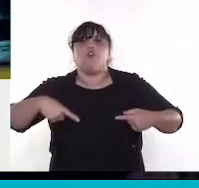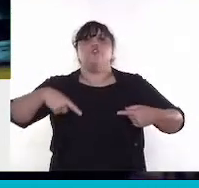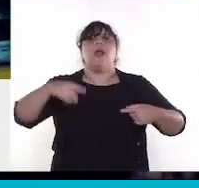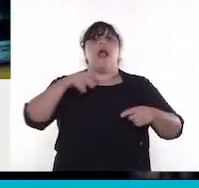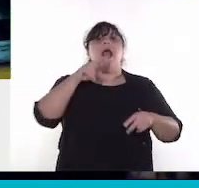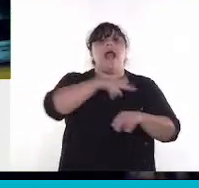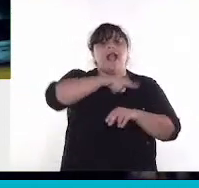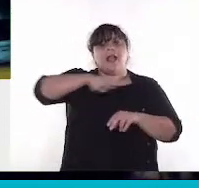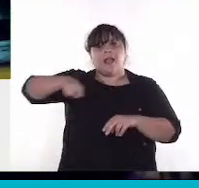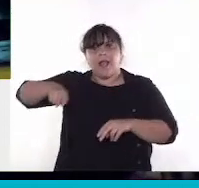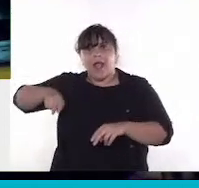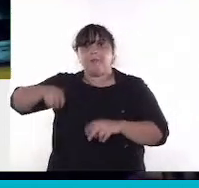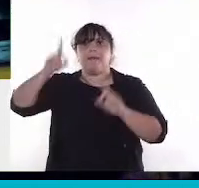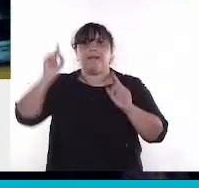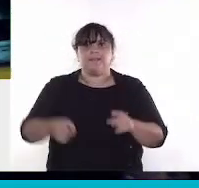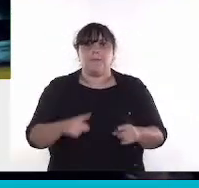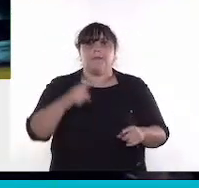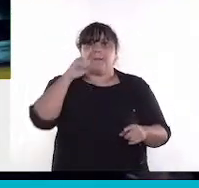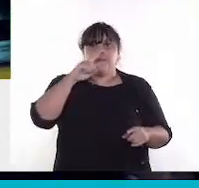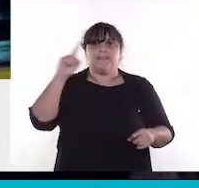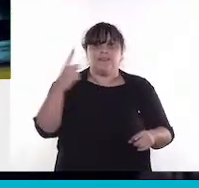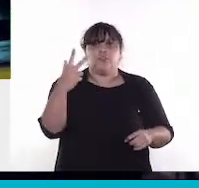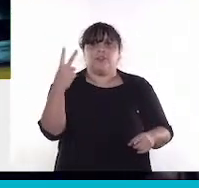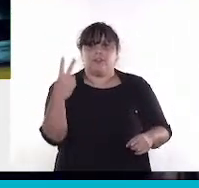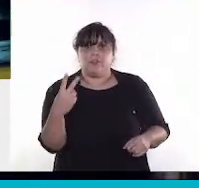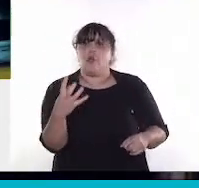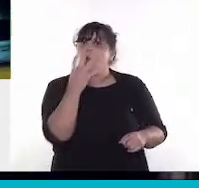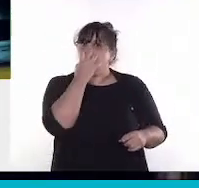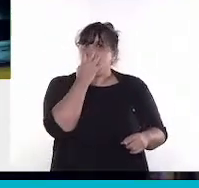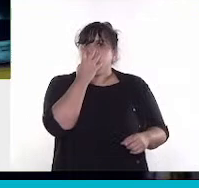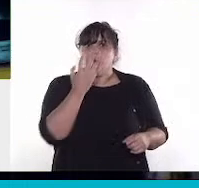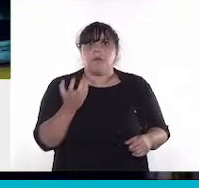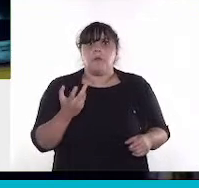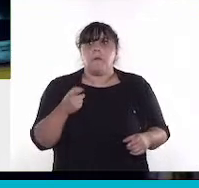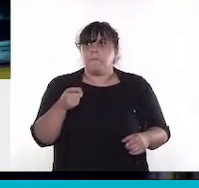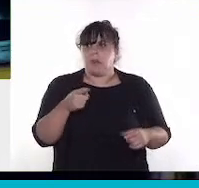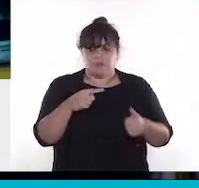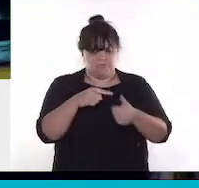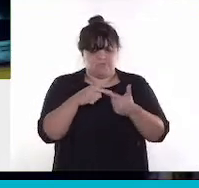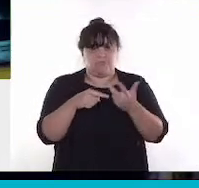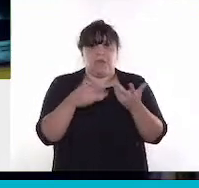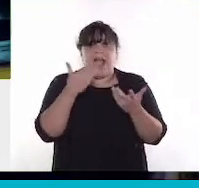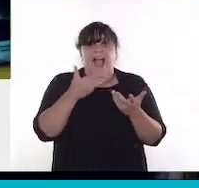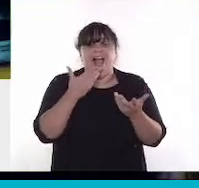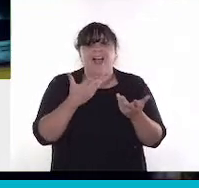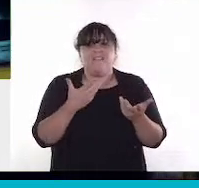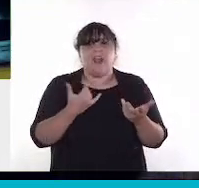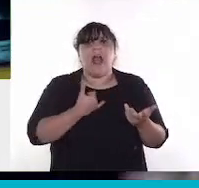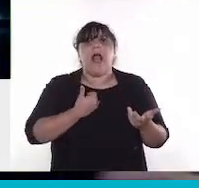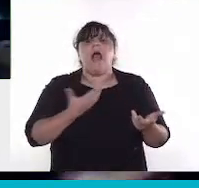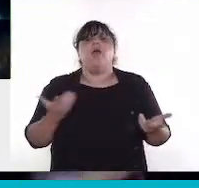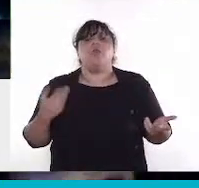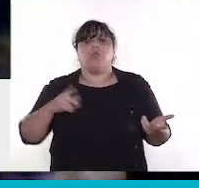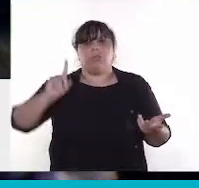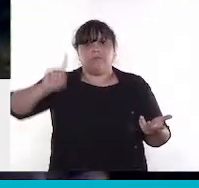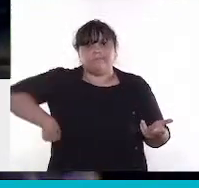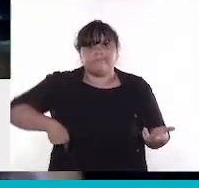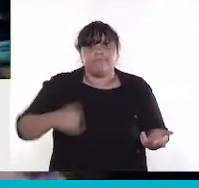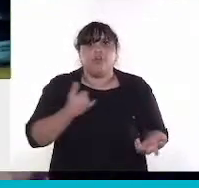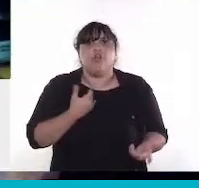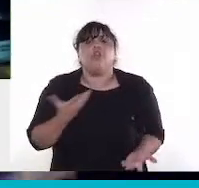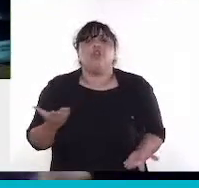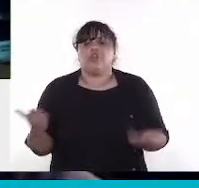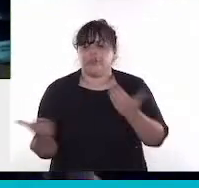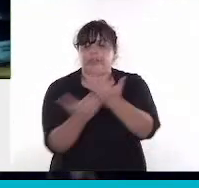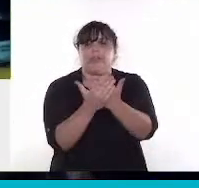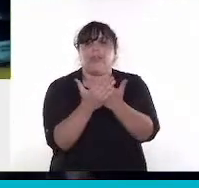camas, 1.132 respiradores. ¿Pero qué respaldo tienen estos números? No logramos encontrar datos respaldatorios